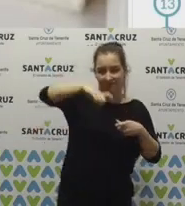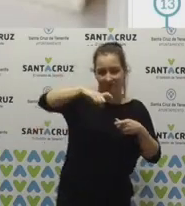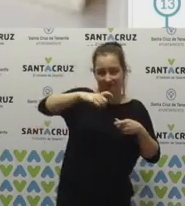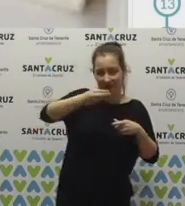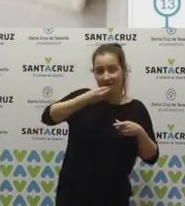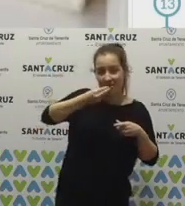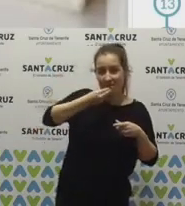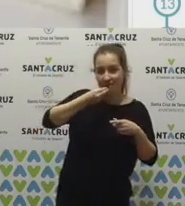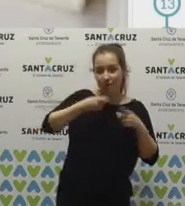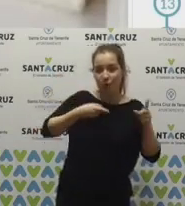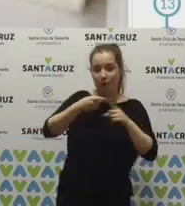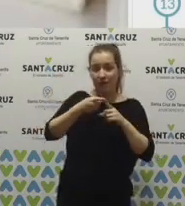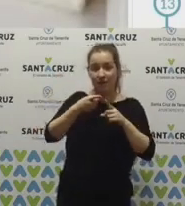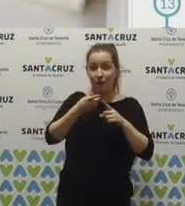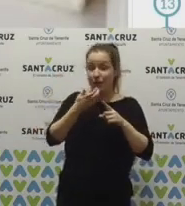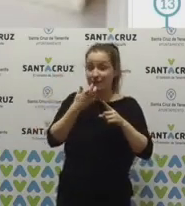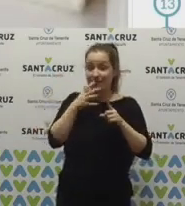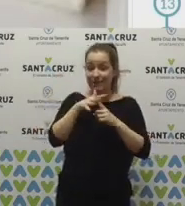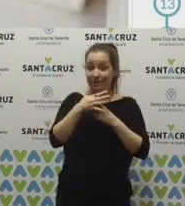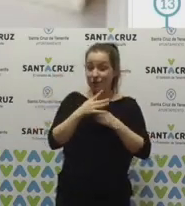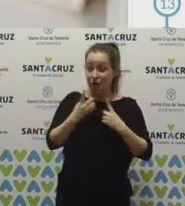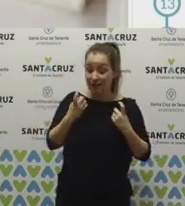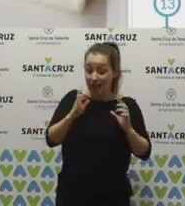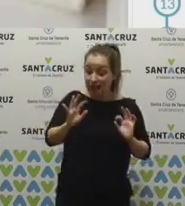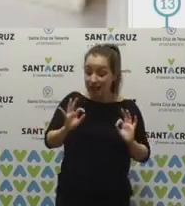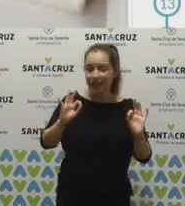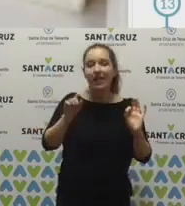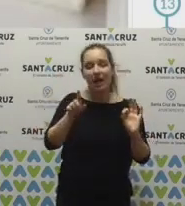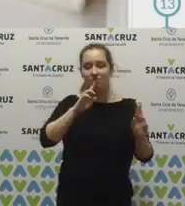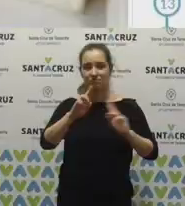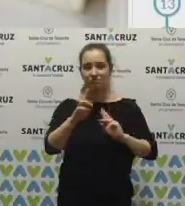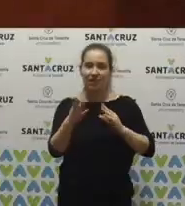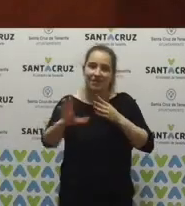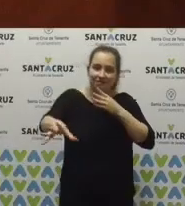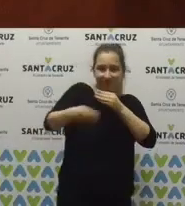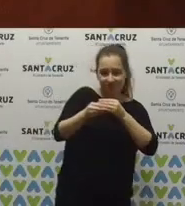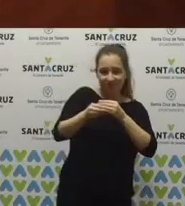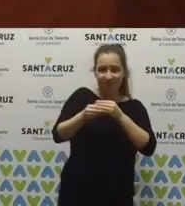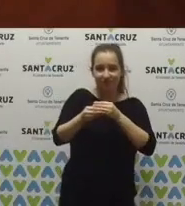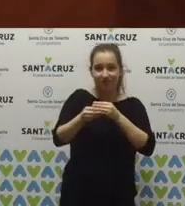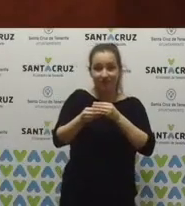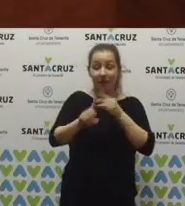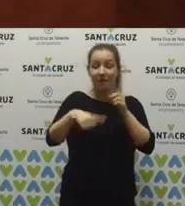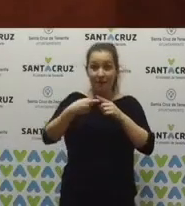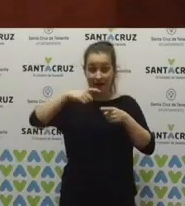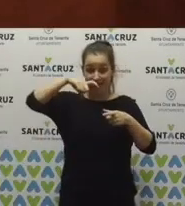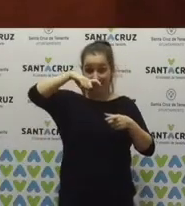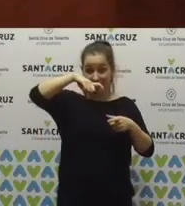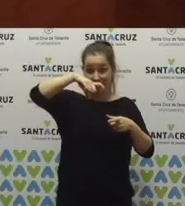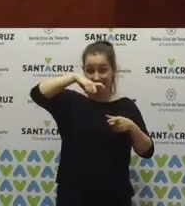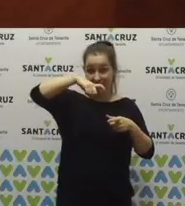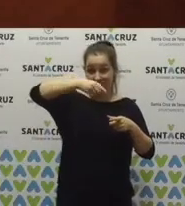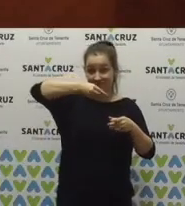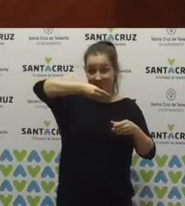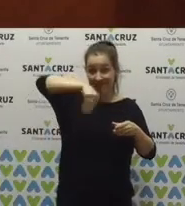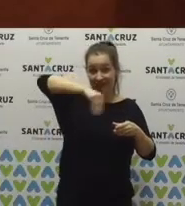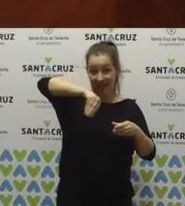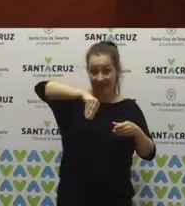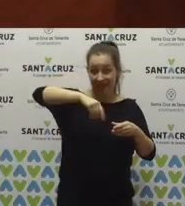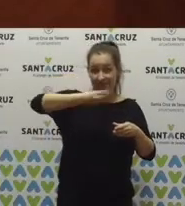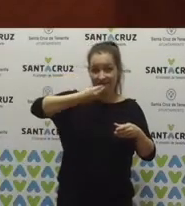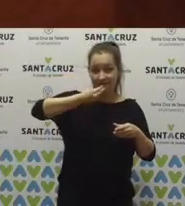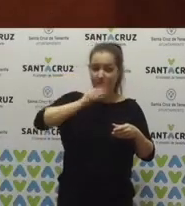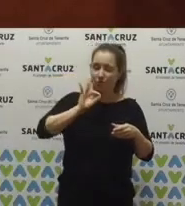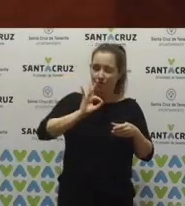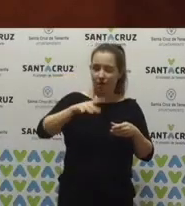en casos de especial necesidad complementariamente a las tarjetas de alimentos en la zona de anaga además el